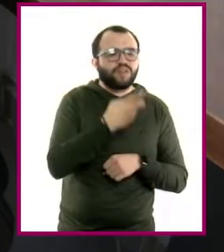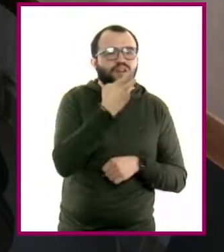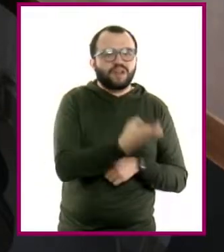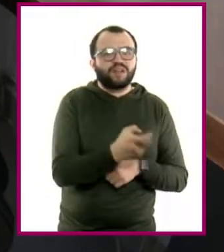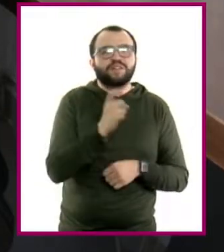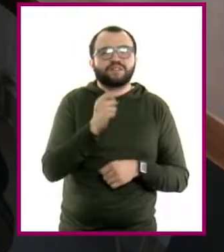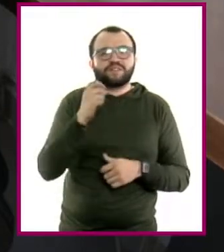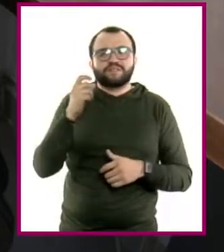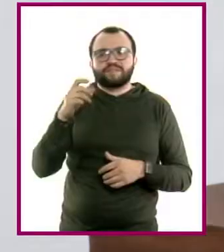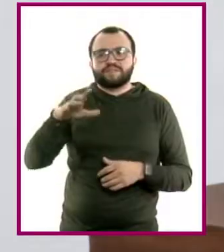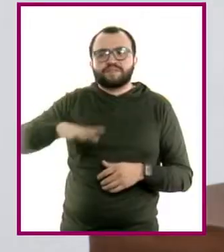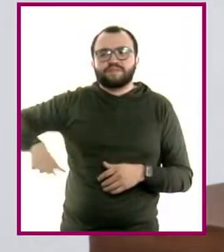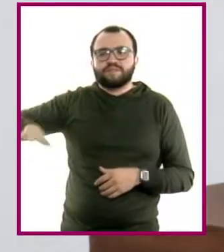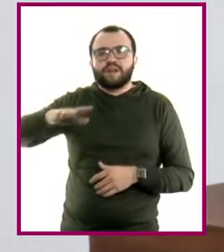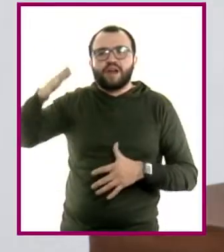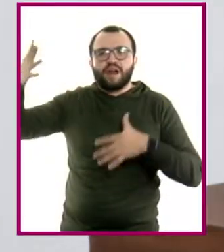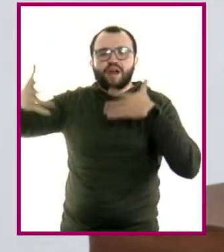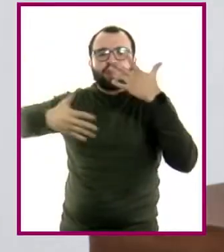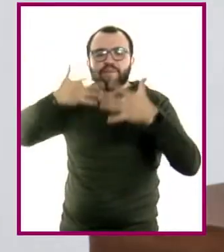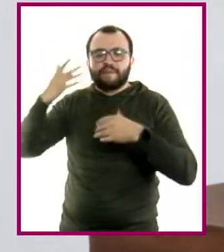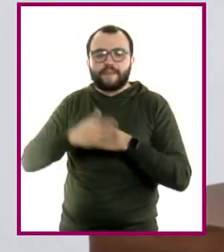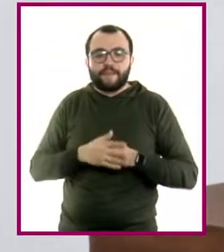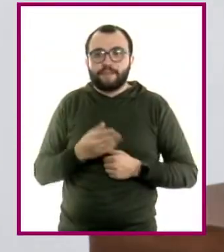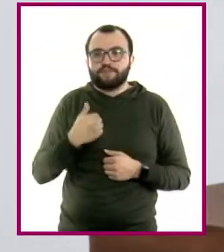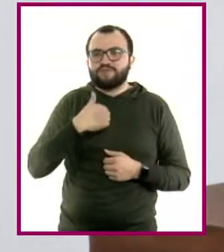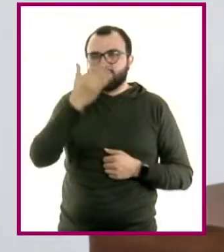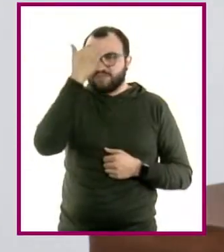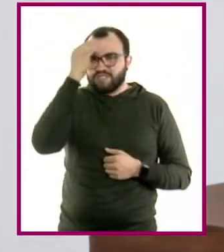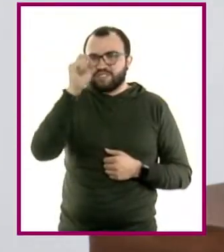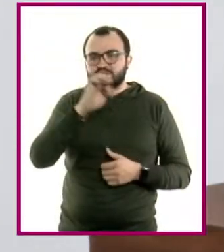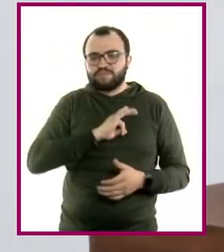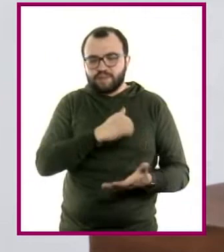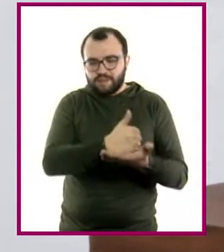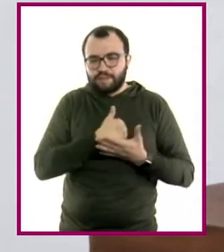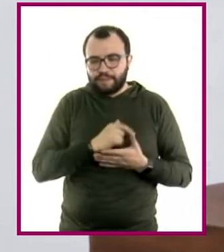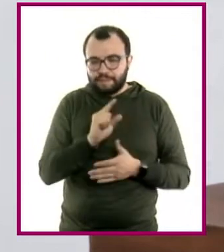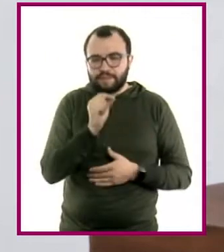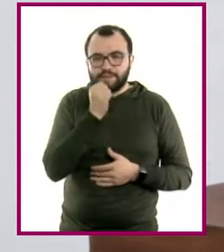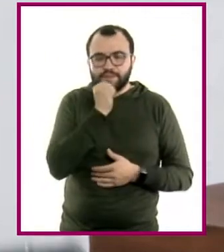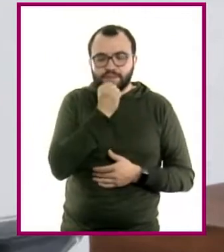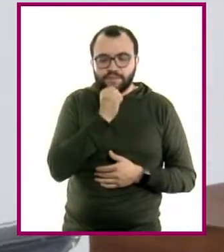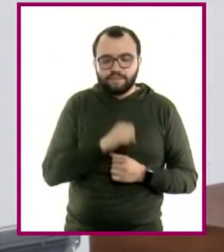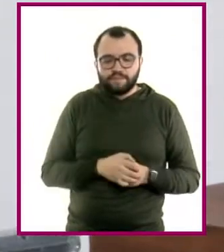sectores ambientales? Conozco quién nos puede ayudar. Permítanme un segundo.